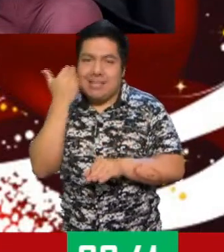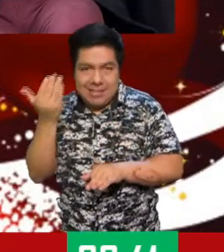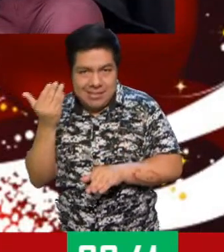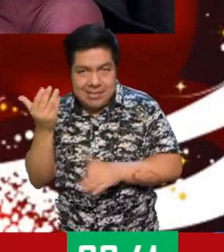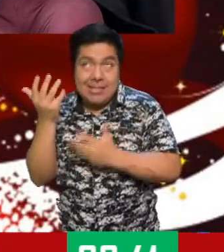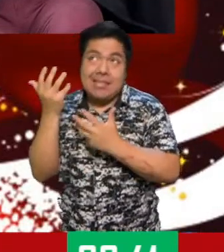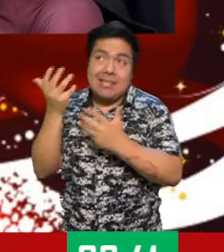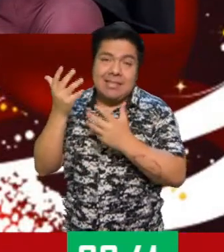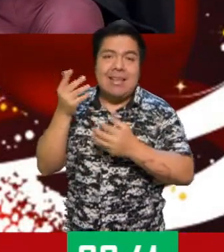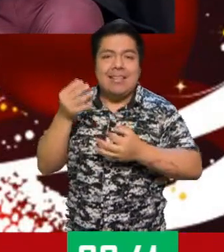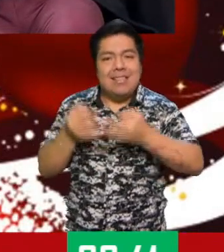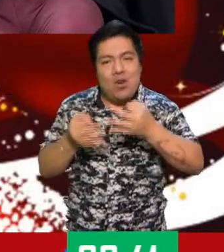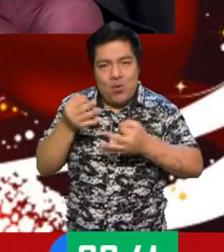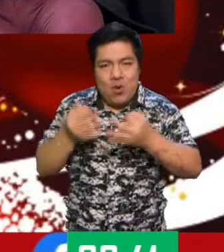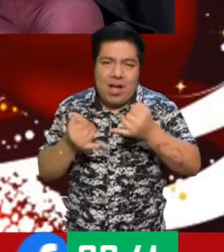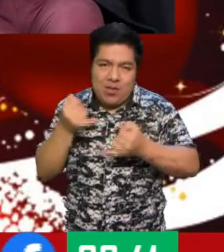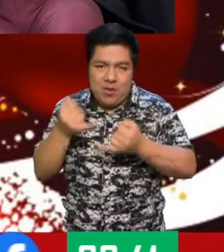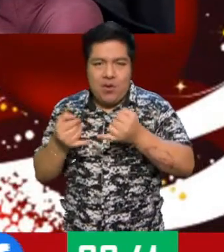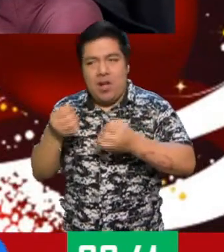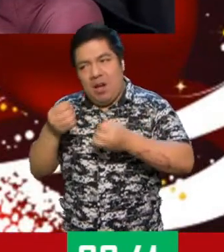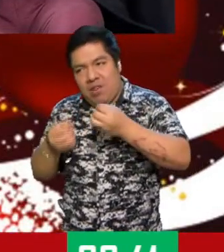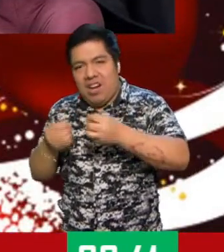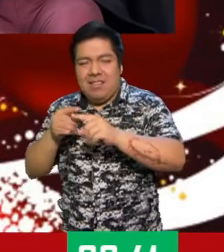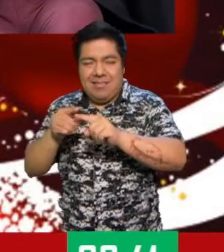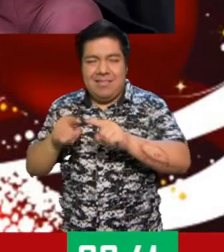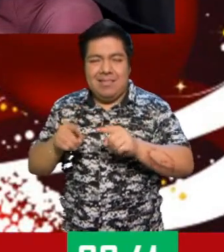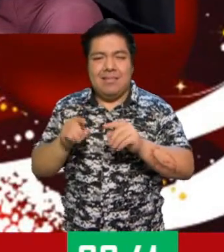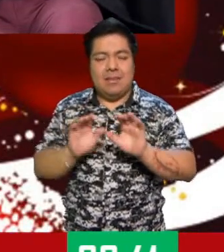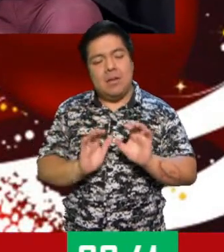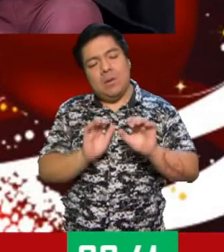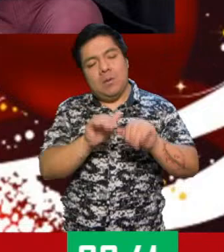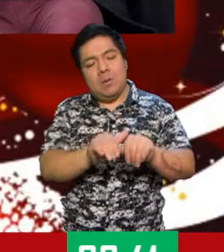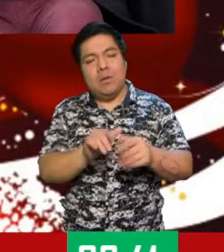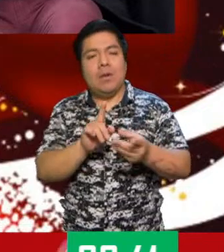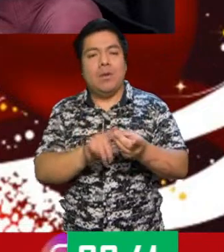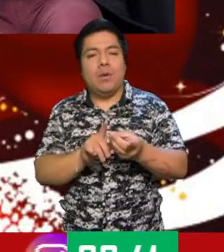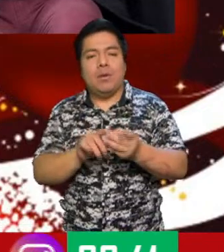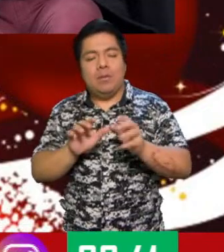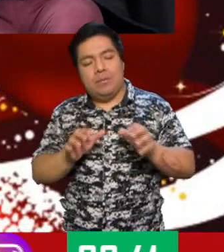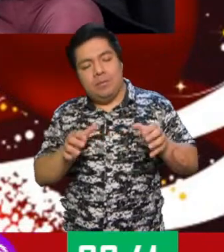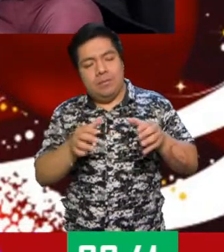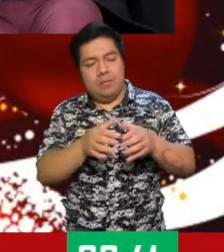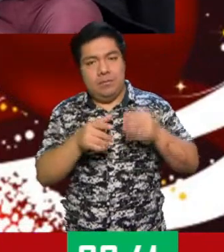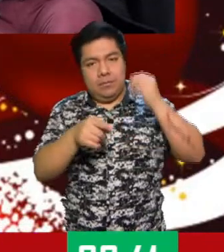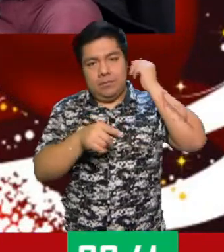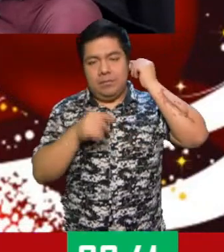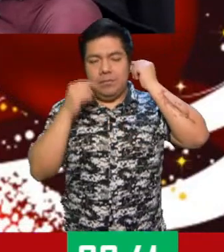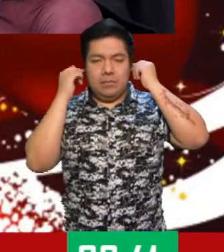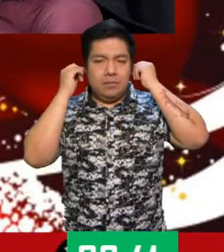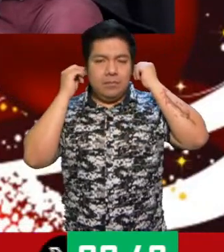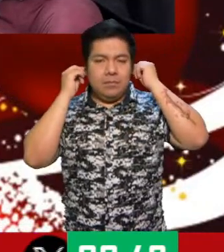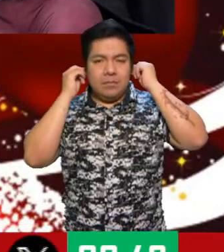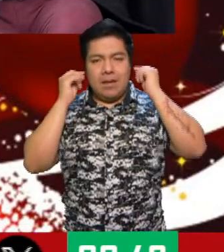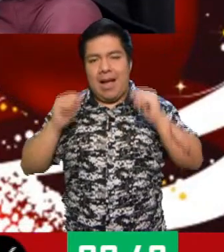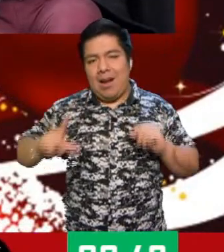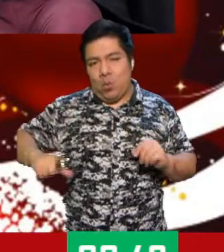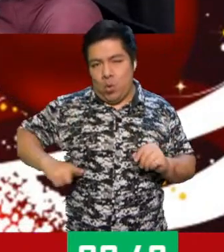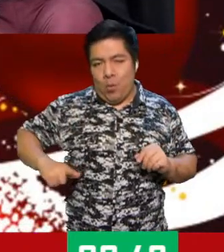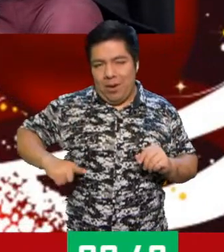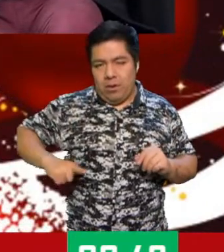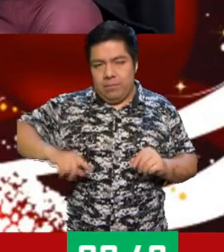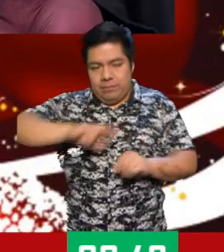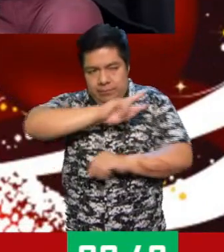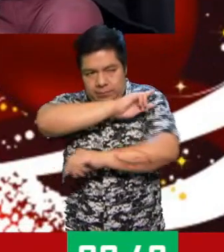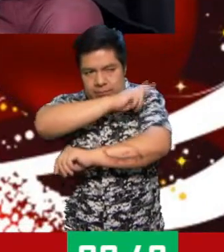juzgadores. Y se inscribieron sobre todo en el poder, bueno, lo corresponde al poder presidencial, al poder